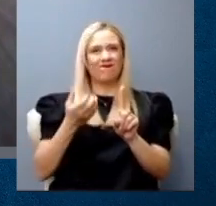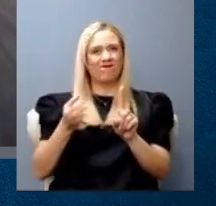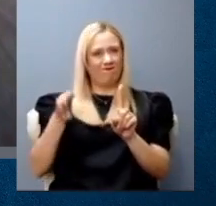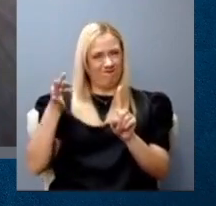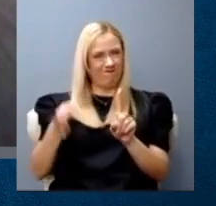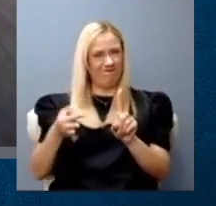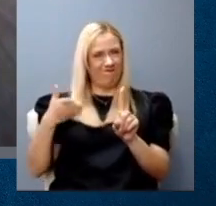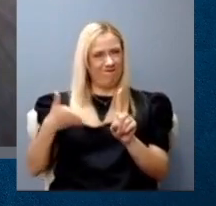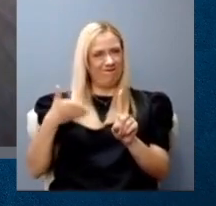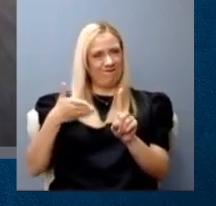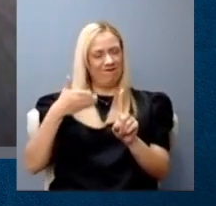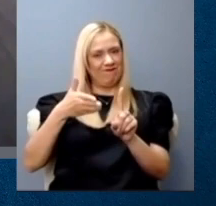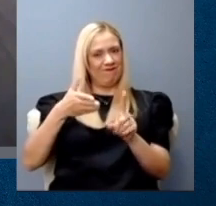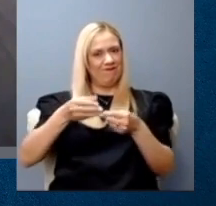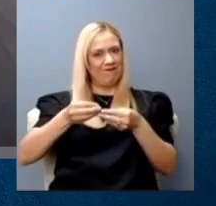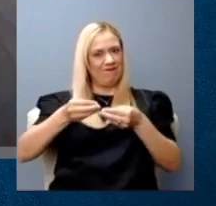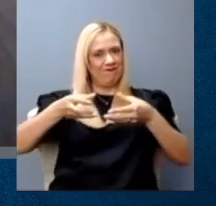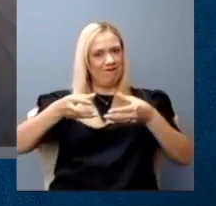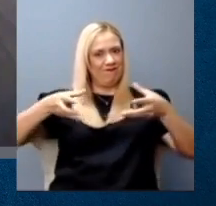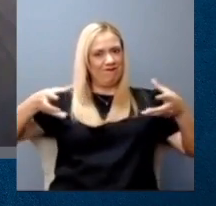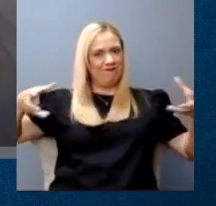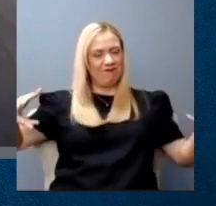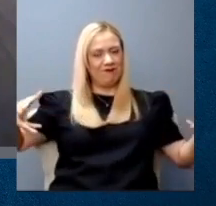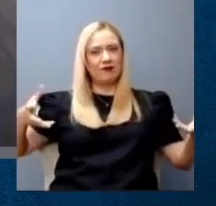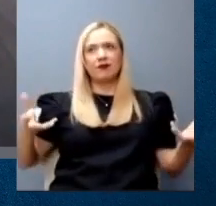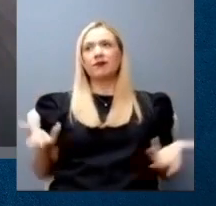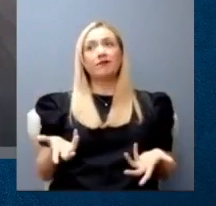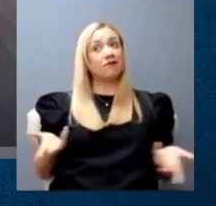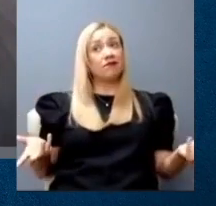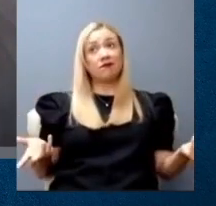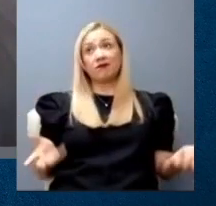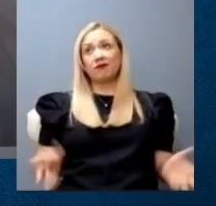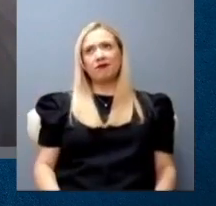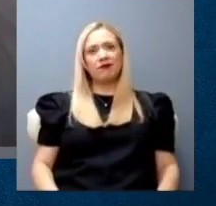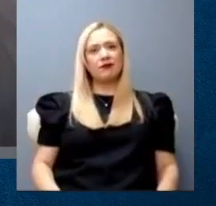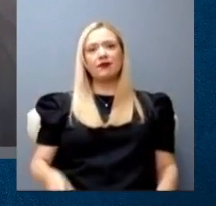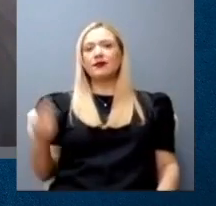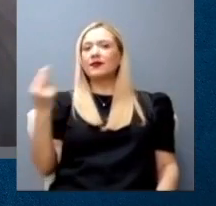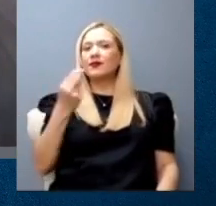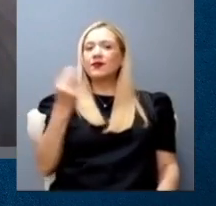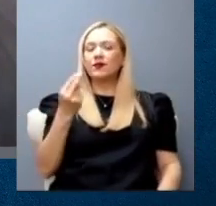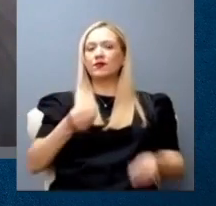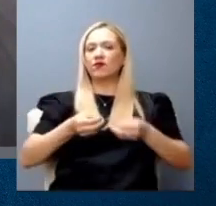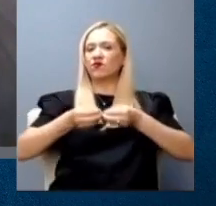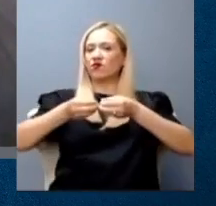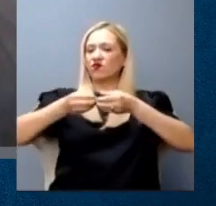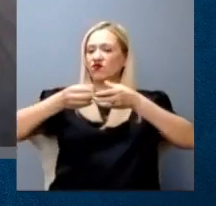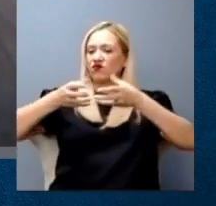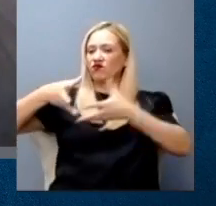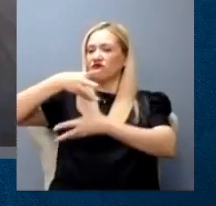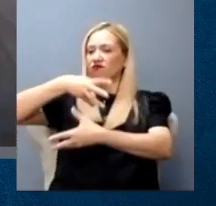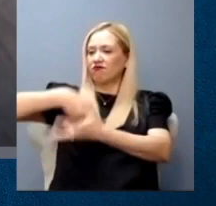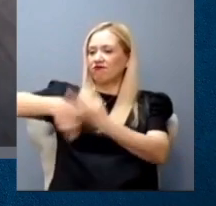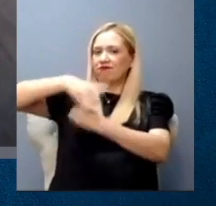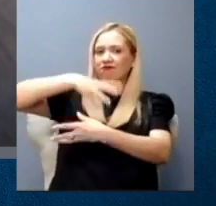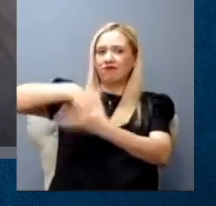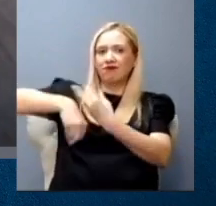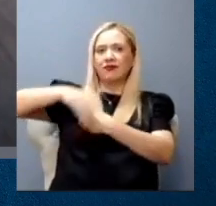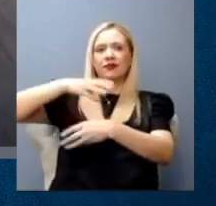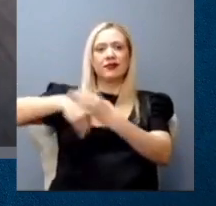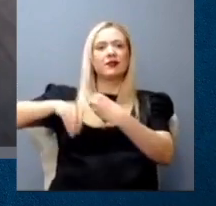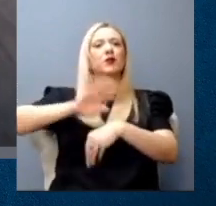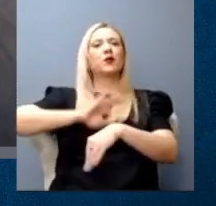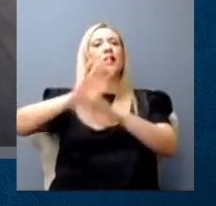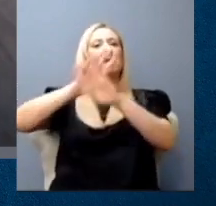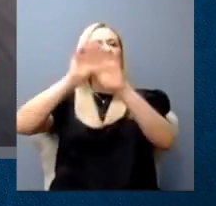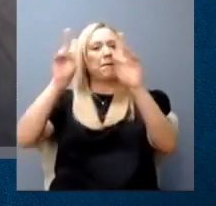relacionado al desarrollo sostenible, y un desarrollo sostenible es sinónimo de paz. Las crisis humanitarias por migración que vemos